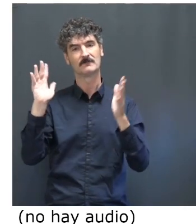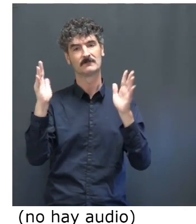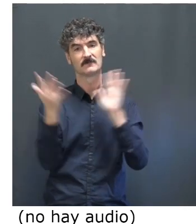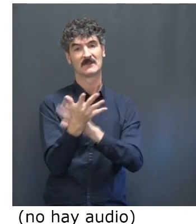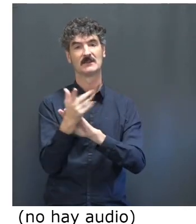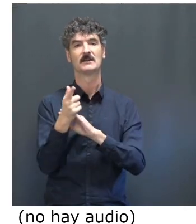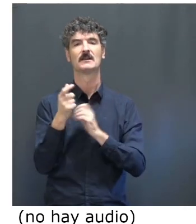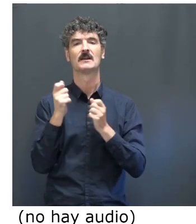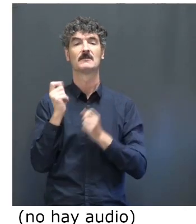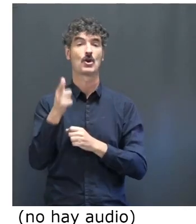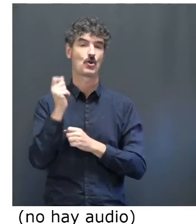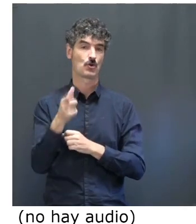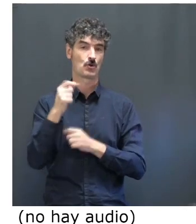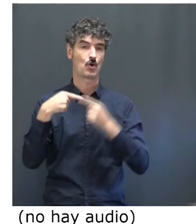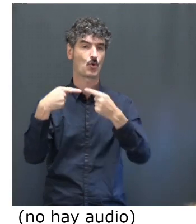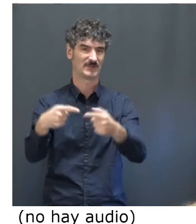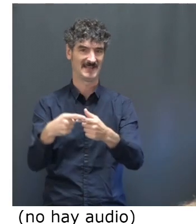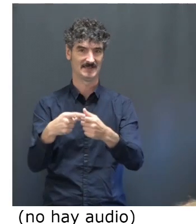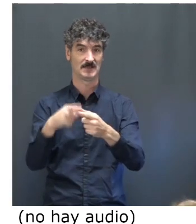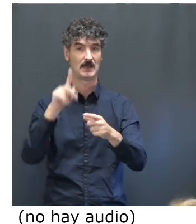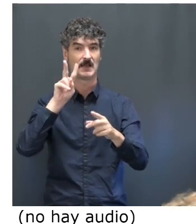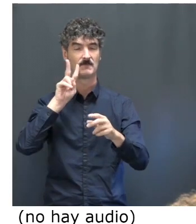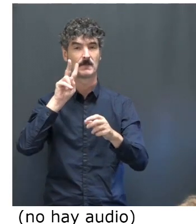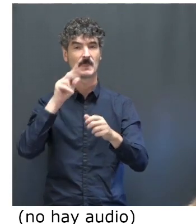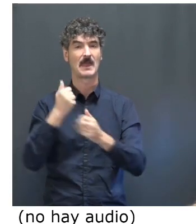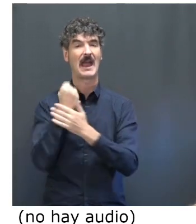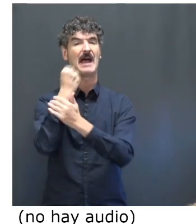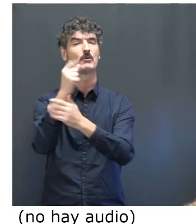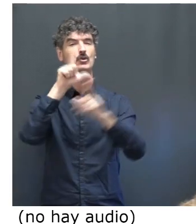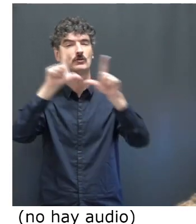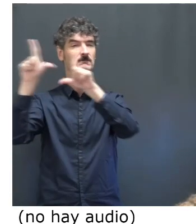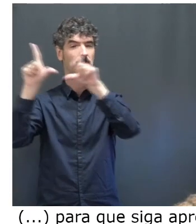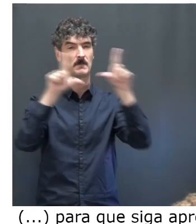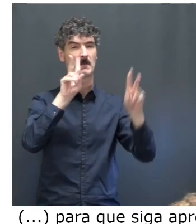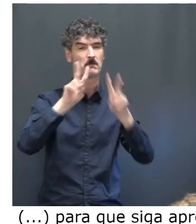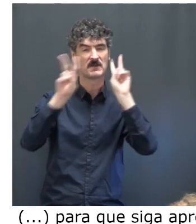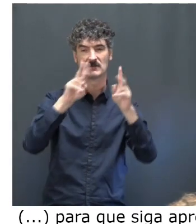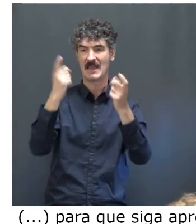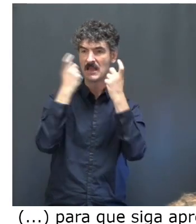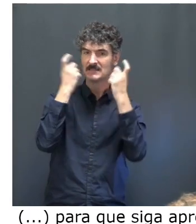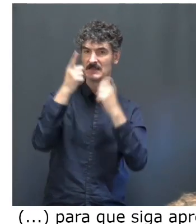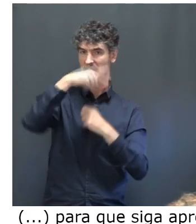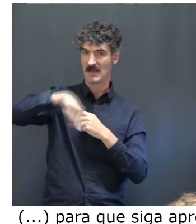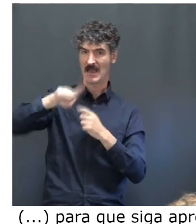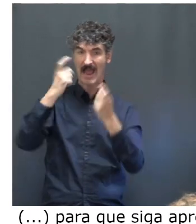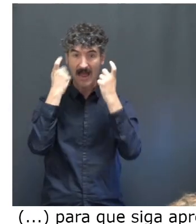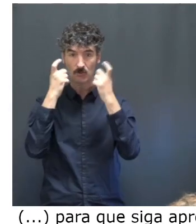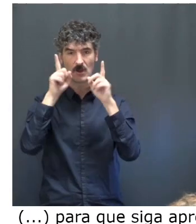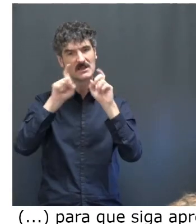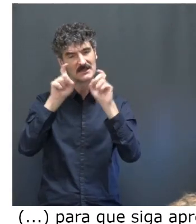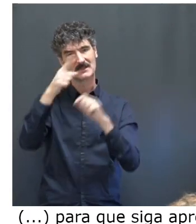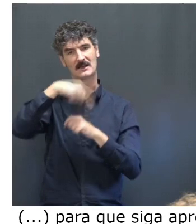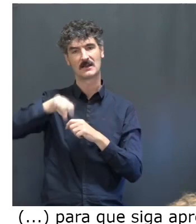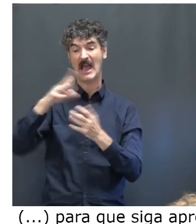rutinas, ¿no?, estos apoyos visuales que a través de rutinas que nos van a enseñar a esos alumnos, en la mayoría de los casos a todos